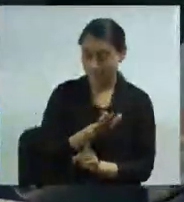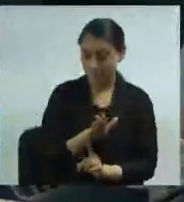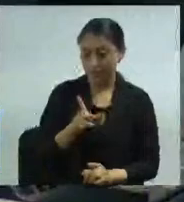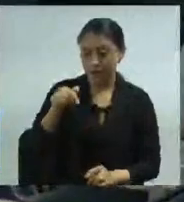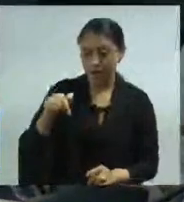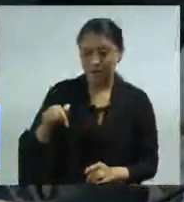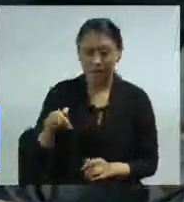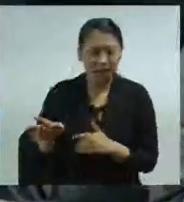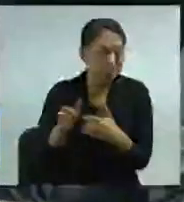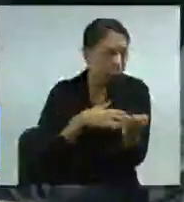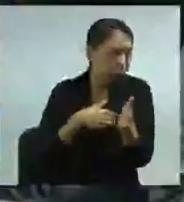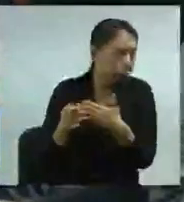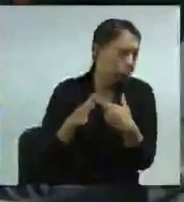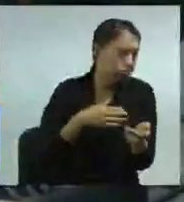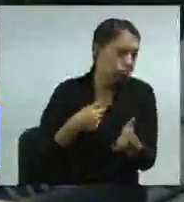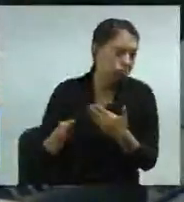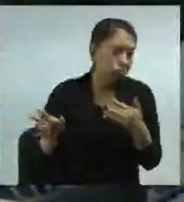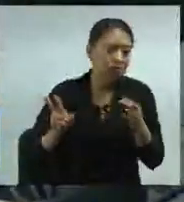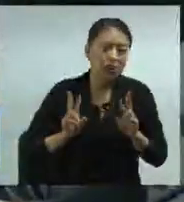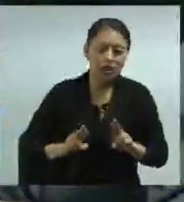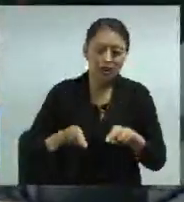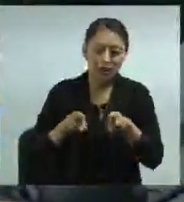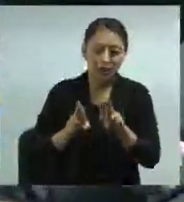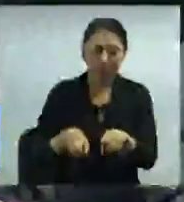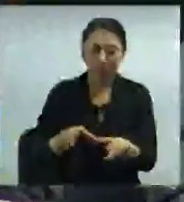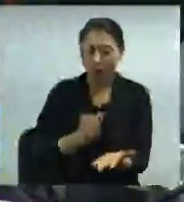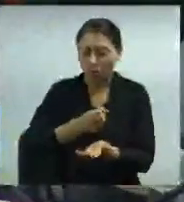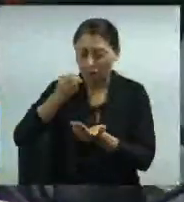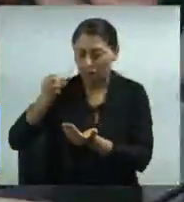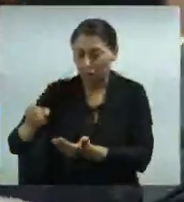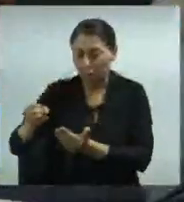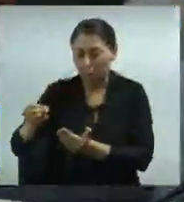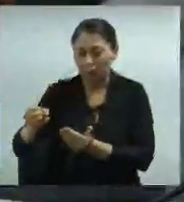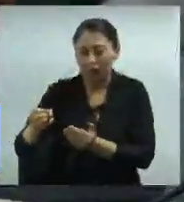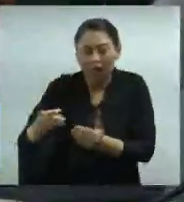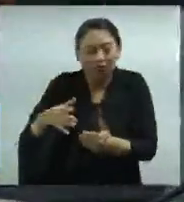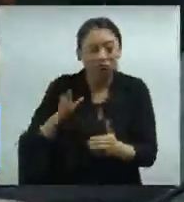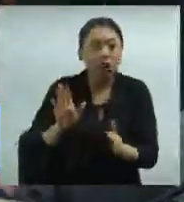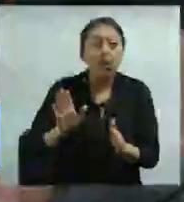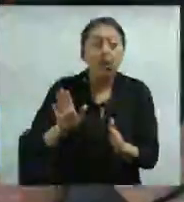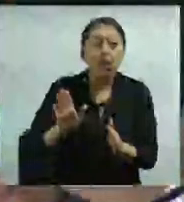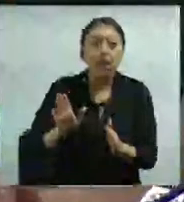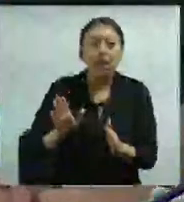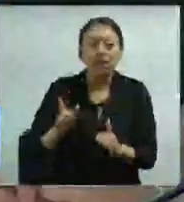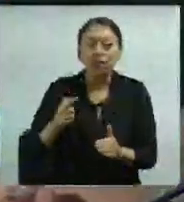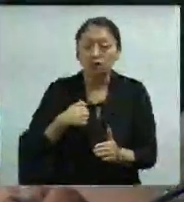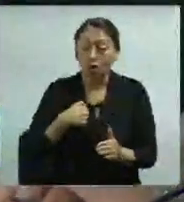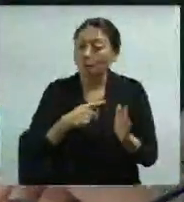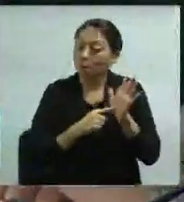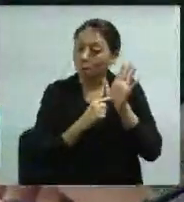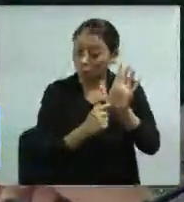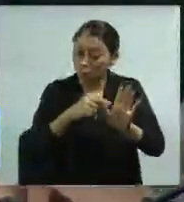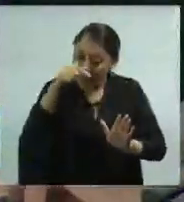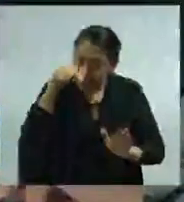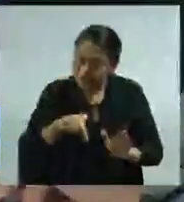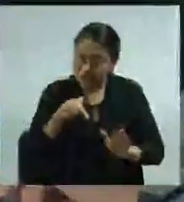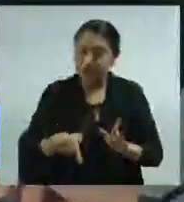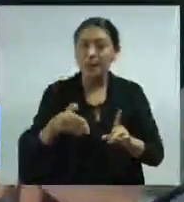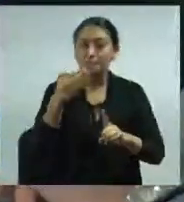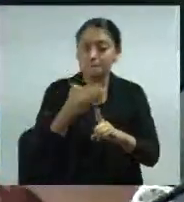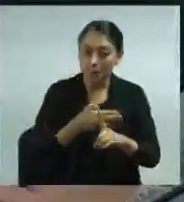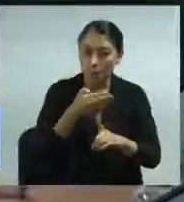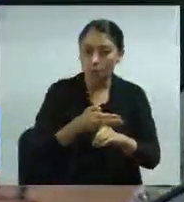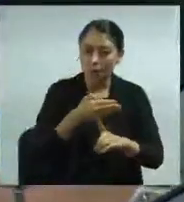todo el mundo desvía el río, tira el agua al río, hace lo que quiere. Yo lo que propongo es de que este problema que